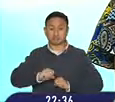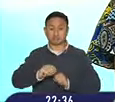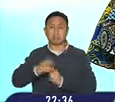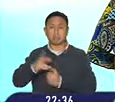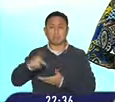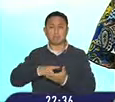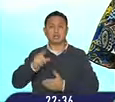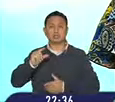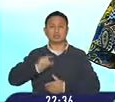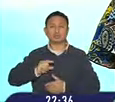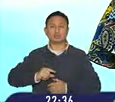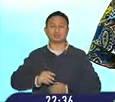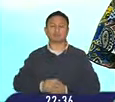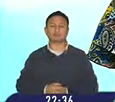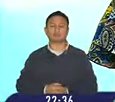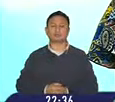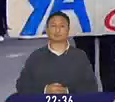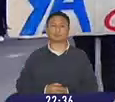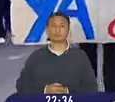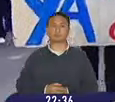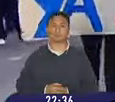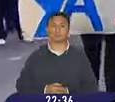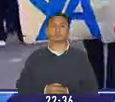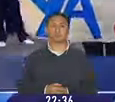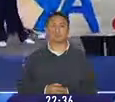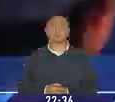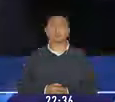pago de sus sueldos.